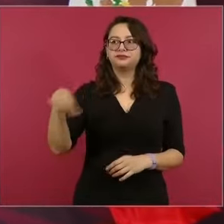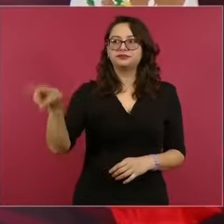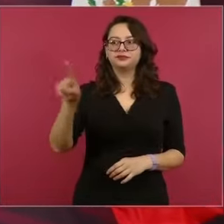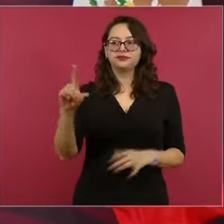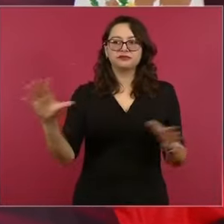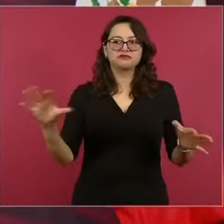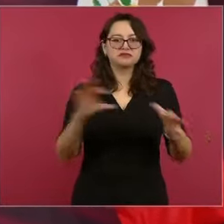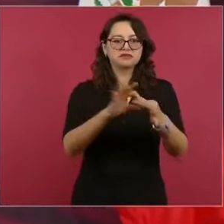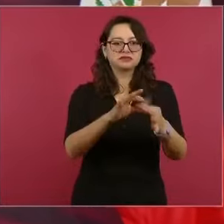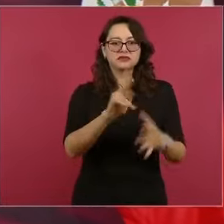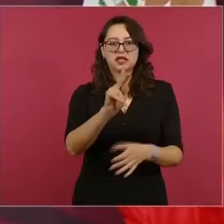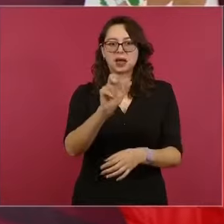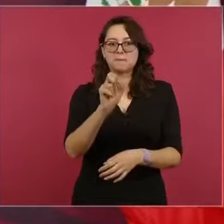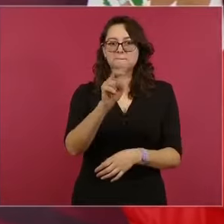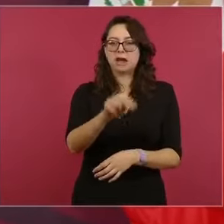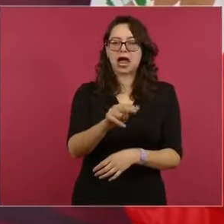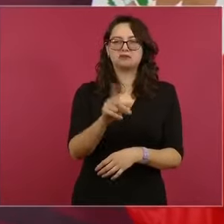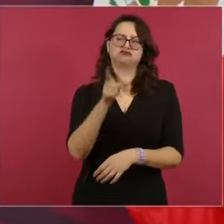filopanistas.